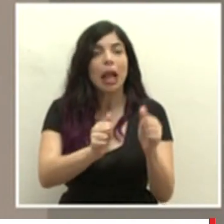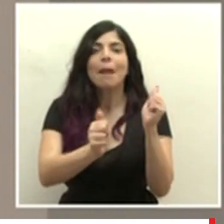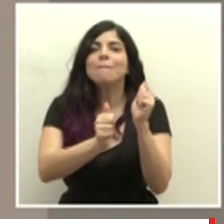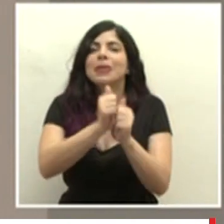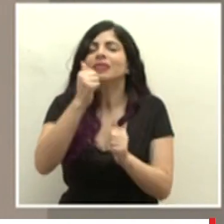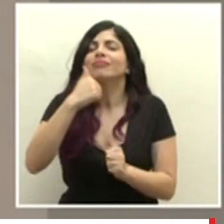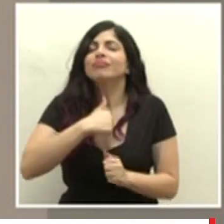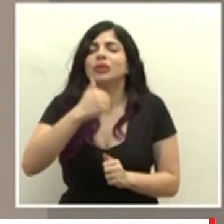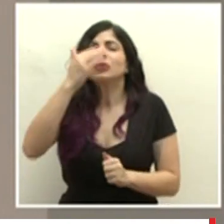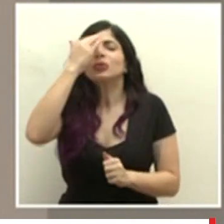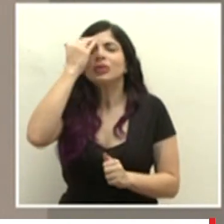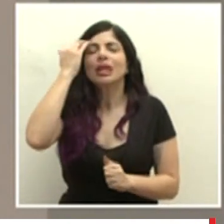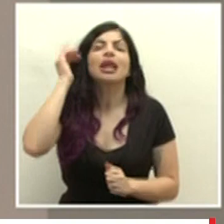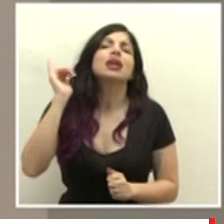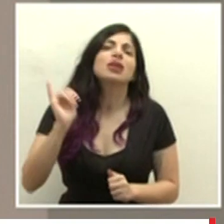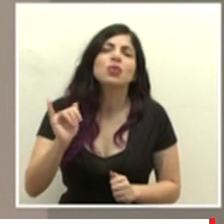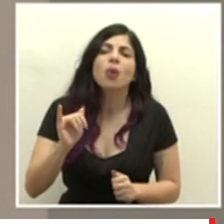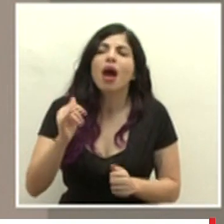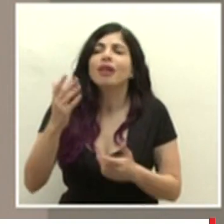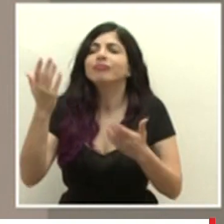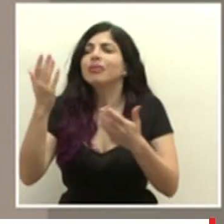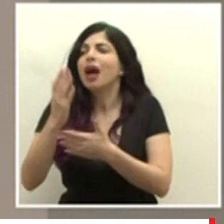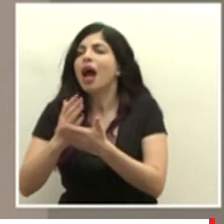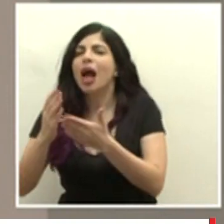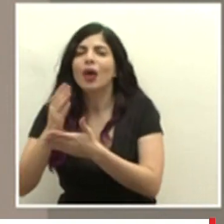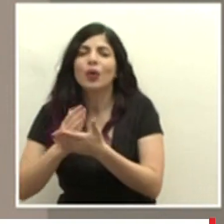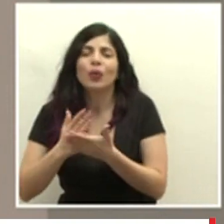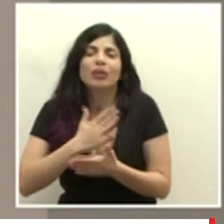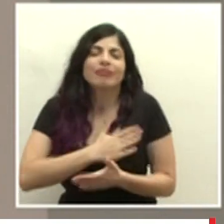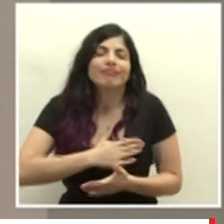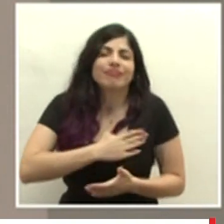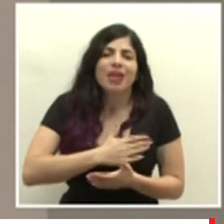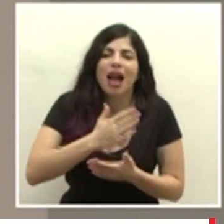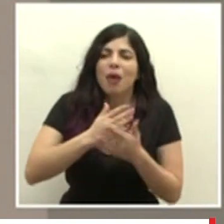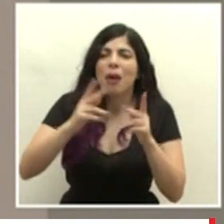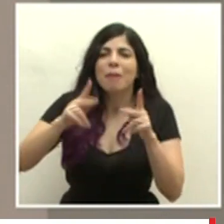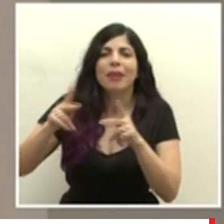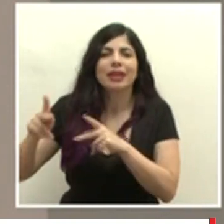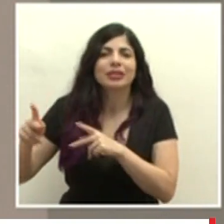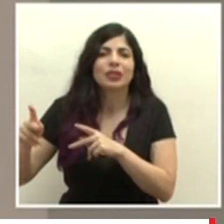Yo sé que igual, indicaba, habrán algunos que lamentablemente